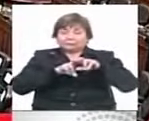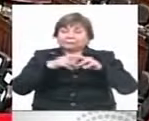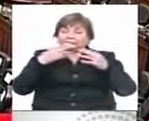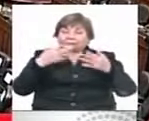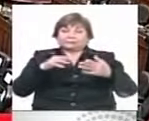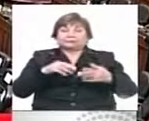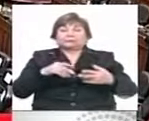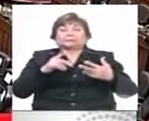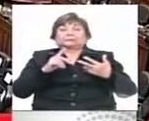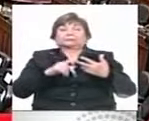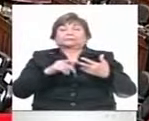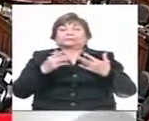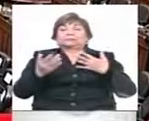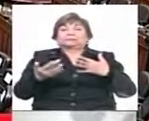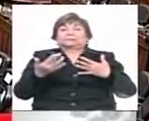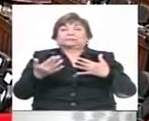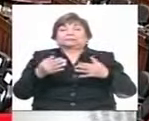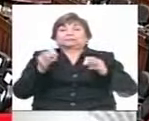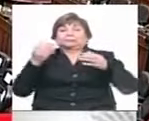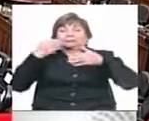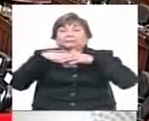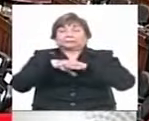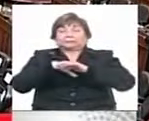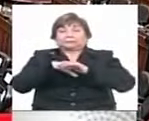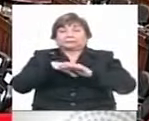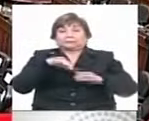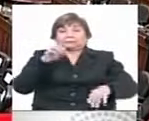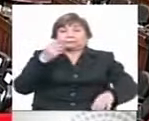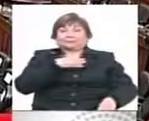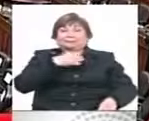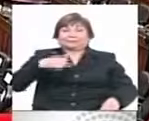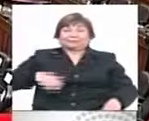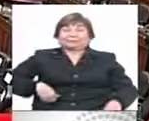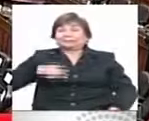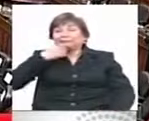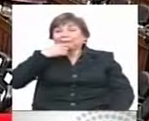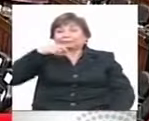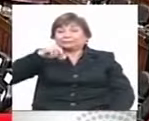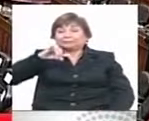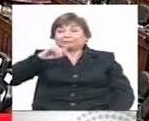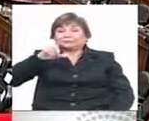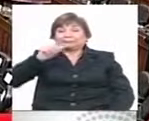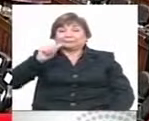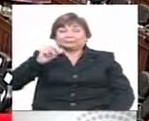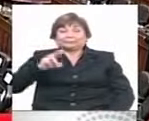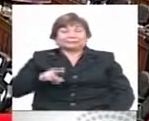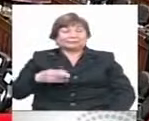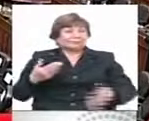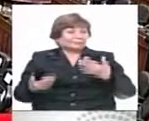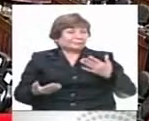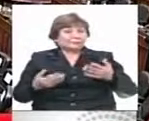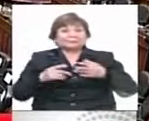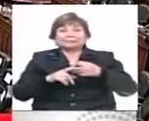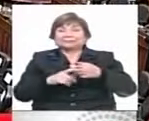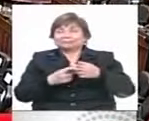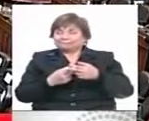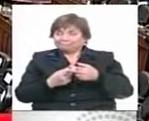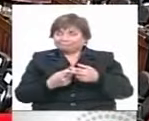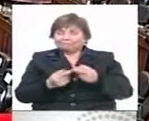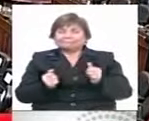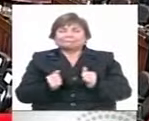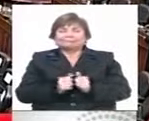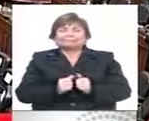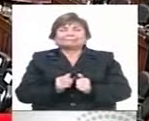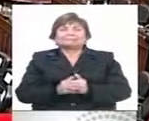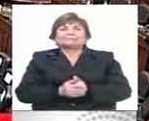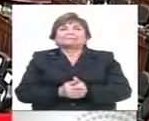la expectativa también de que pueda ya hacer su ingreso la presidenta María del Carmen Alba. Y dar inicio, ¿no?, con